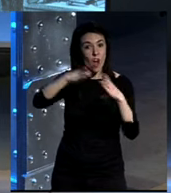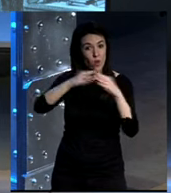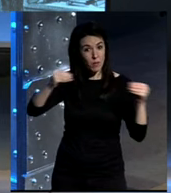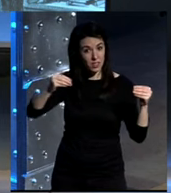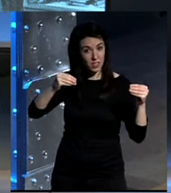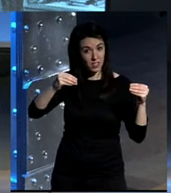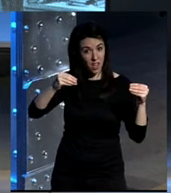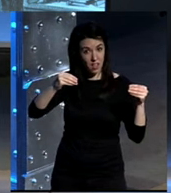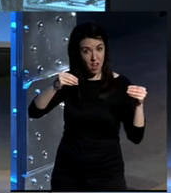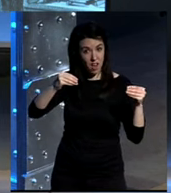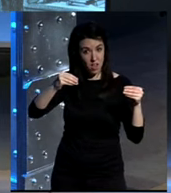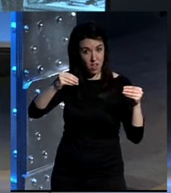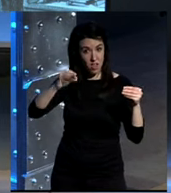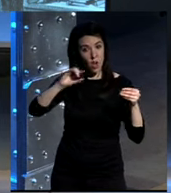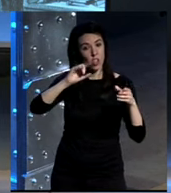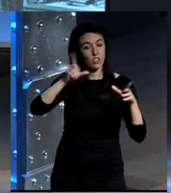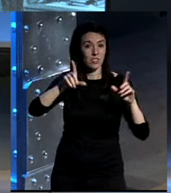de Teleco de la Ciudad Universitaria.